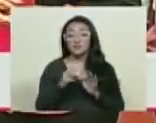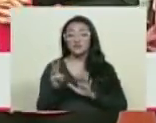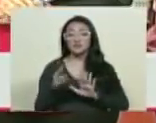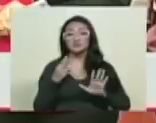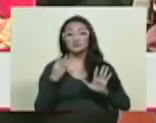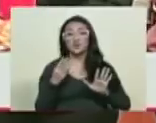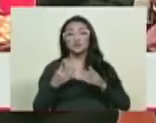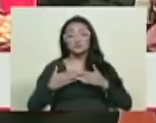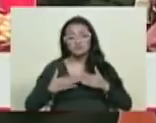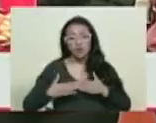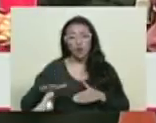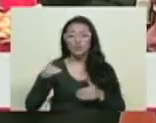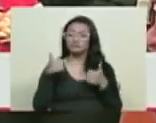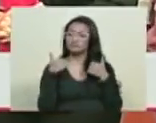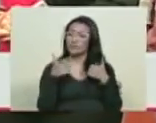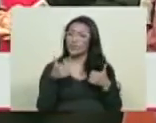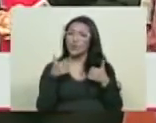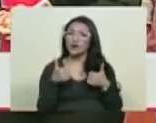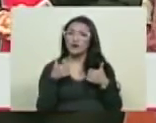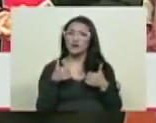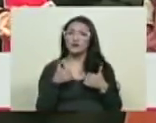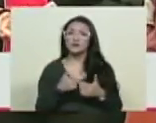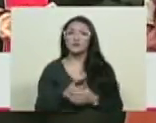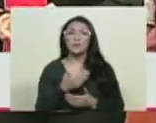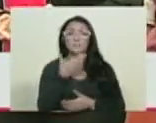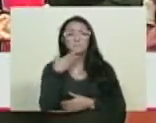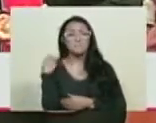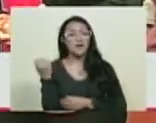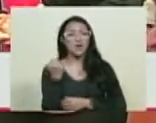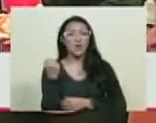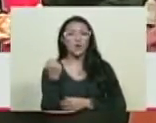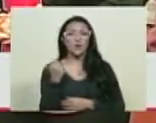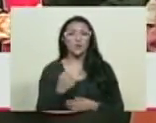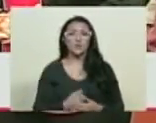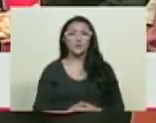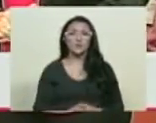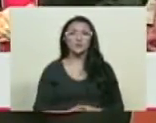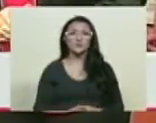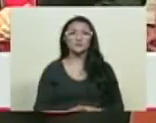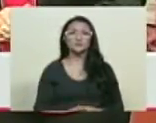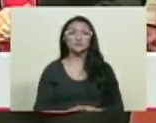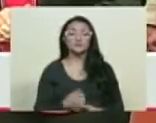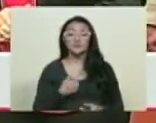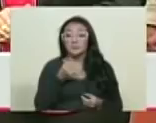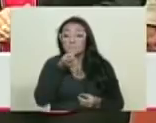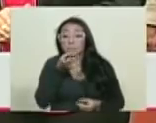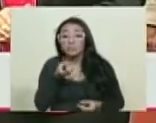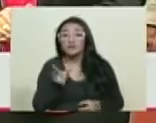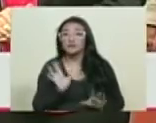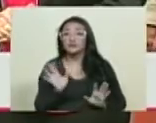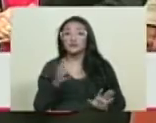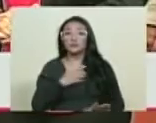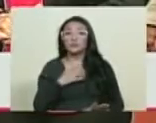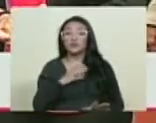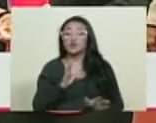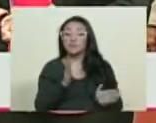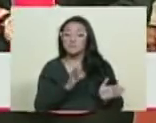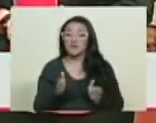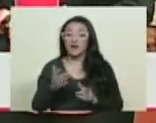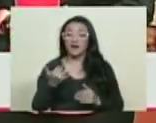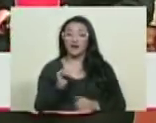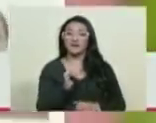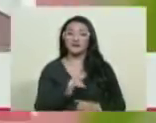ahí es bueno es mejor todavía no se me puede salir porque ya no tengo planificado